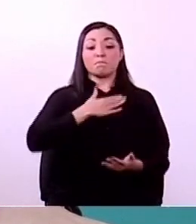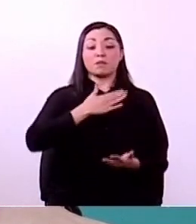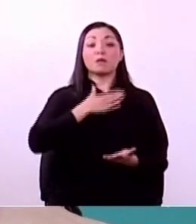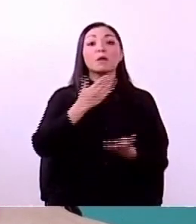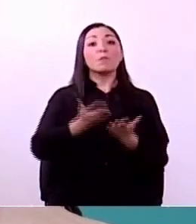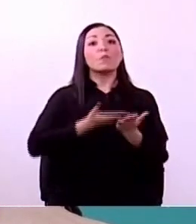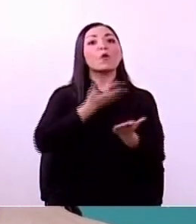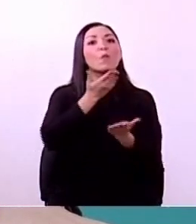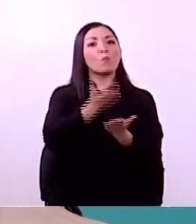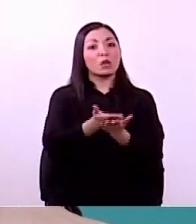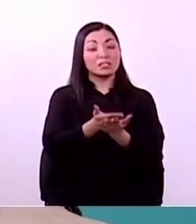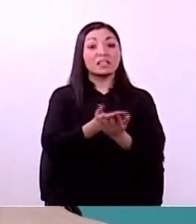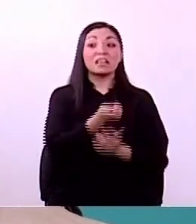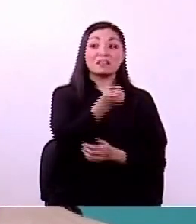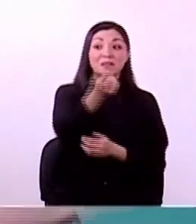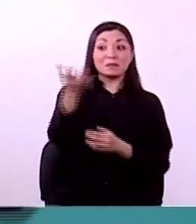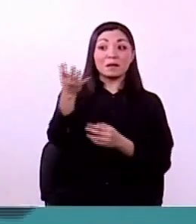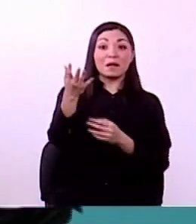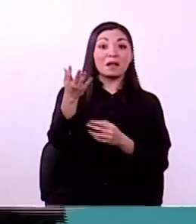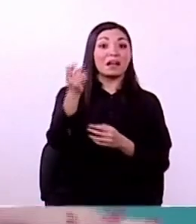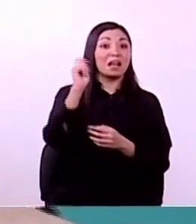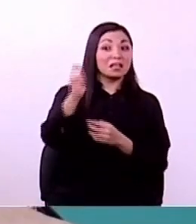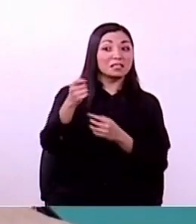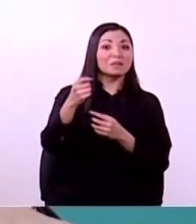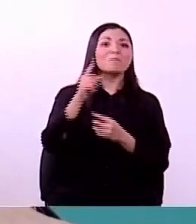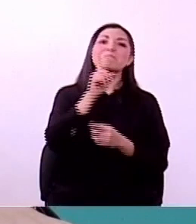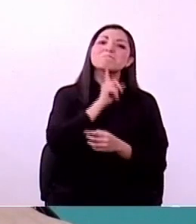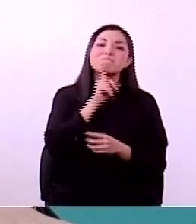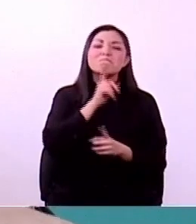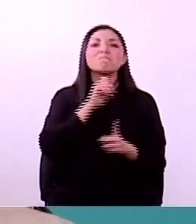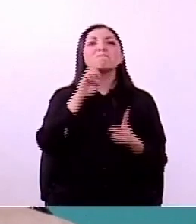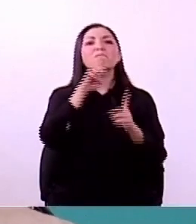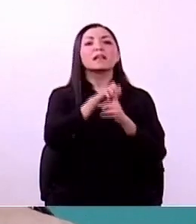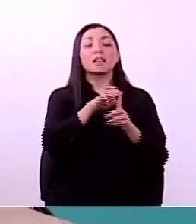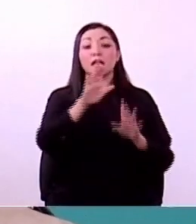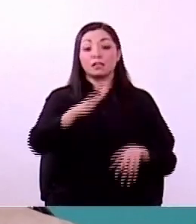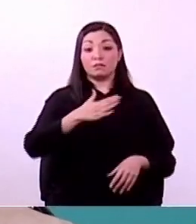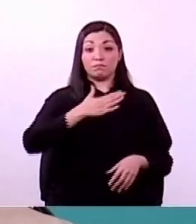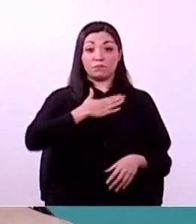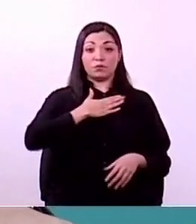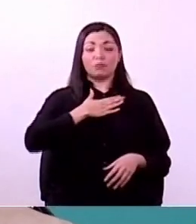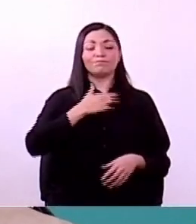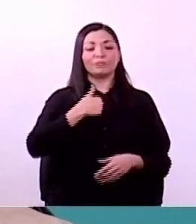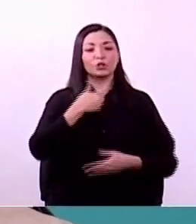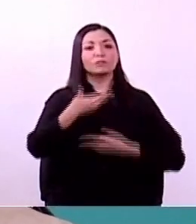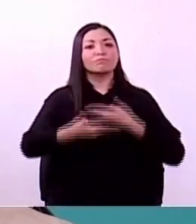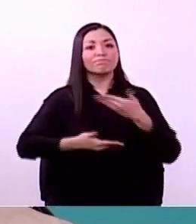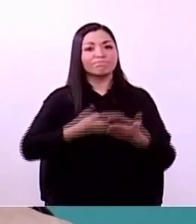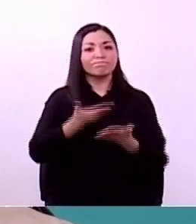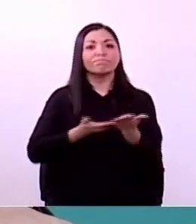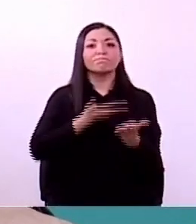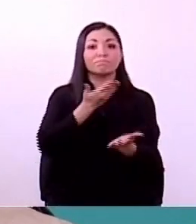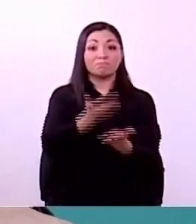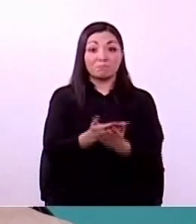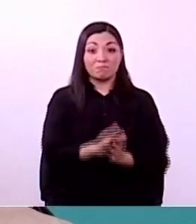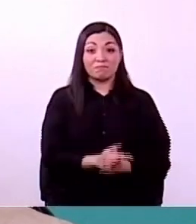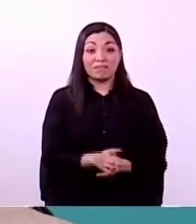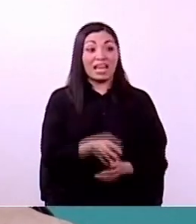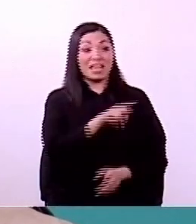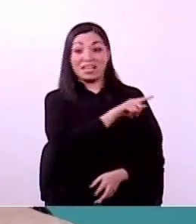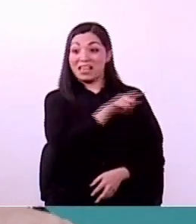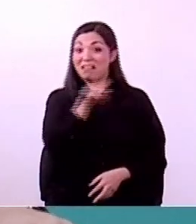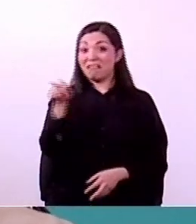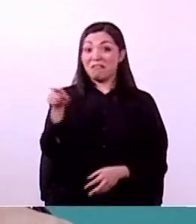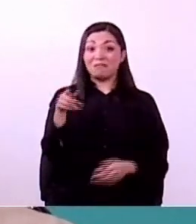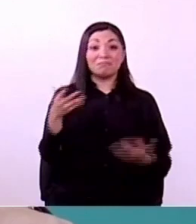mienten, su servidora propondrá cómo lo vamos a solucionar. Mientras ellos siempre y nunca están con